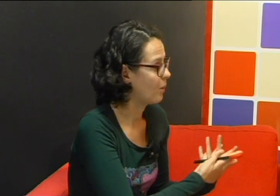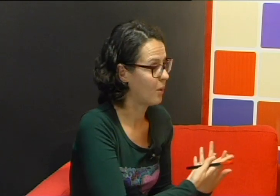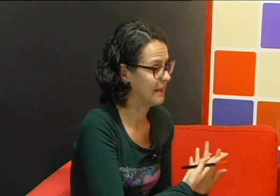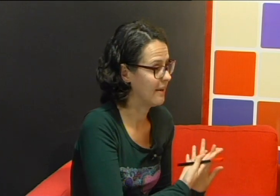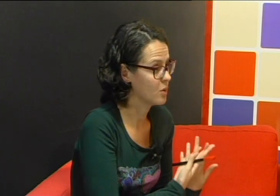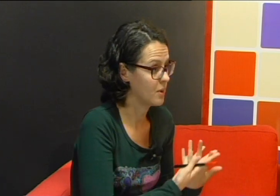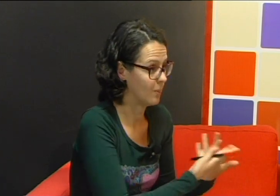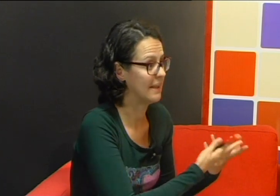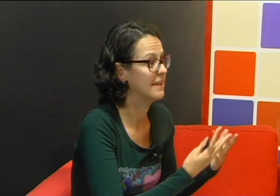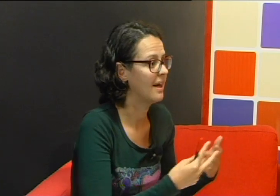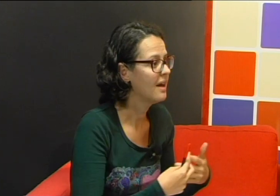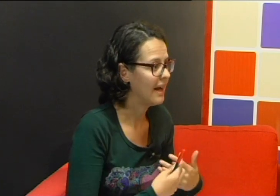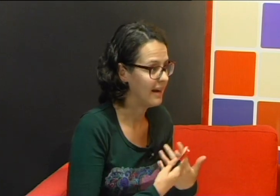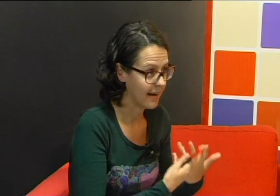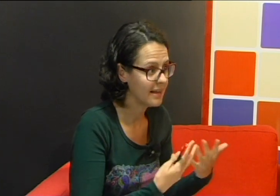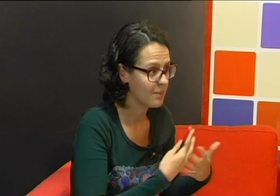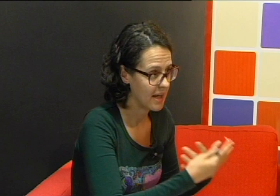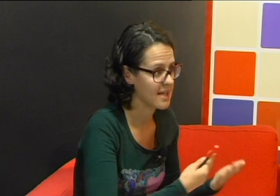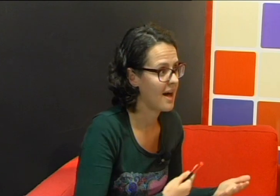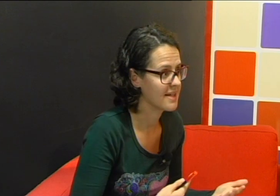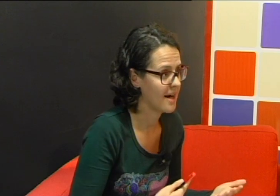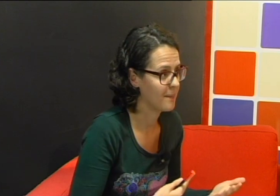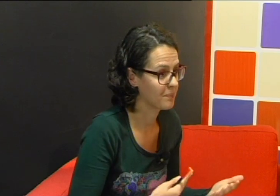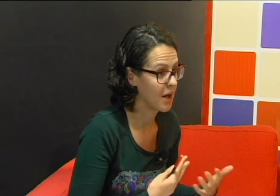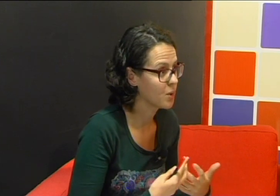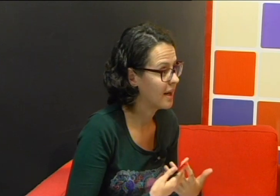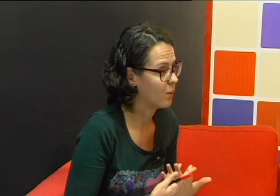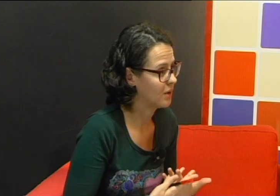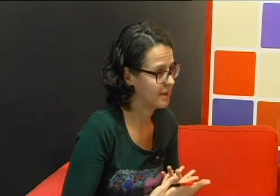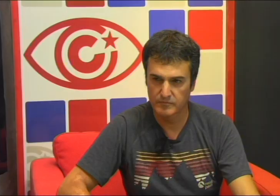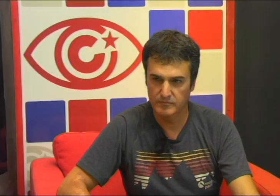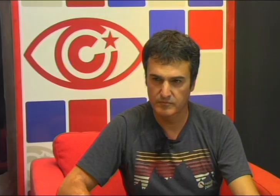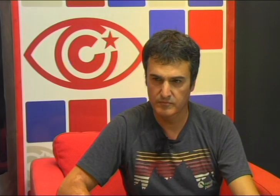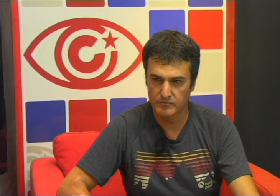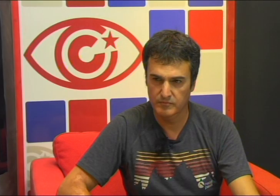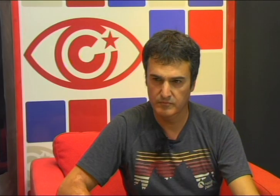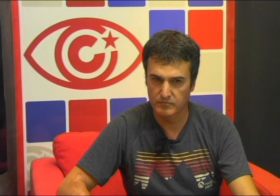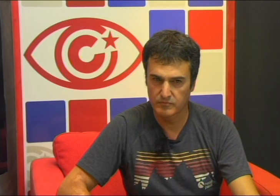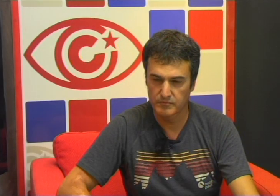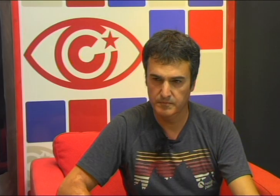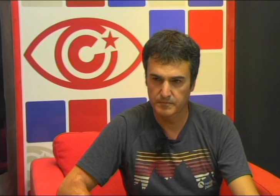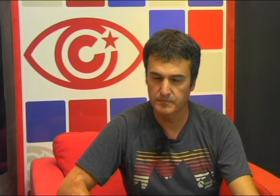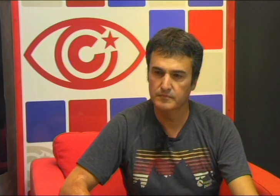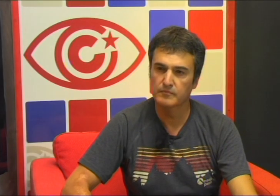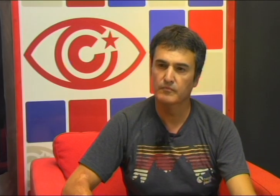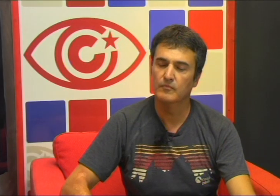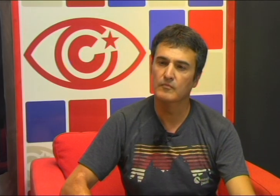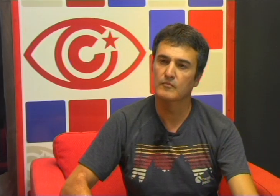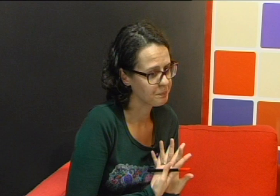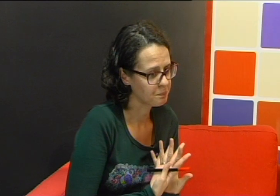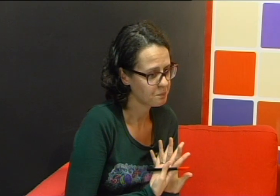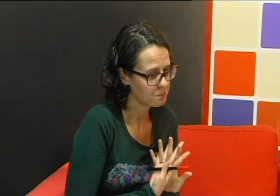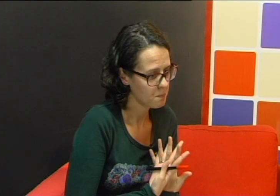como como comentaba luismi es completamente legítima esa ayuda en cuanto a términos de mann términos de seguridad nacional